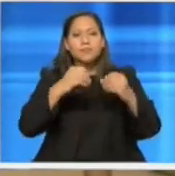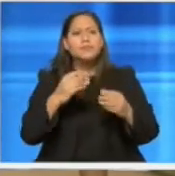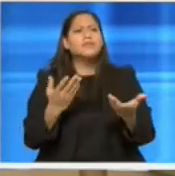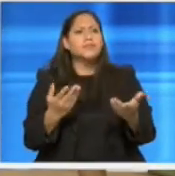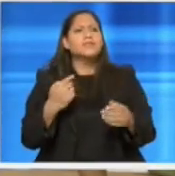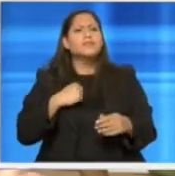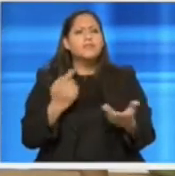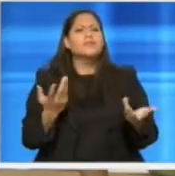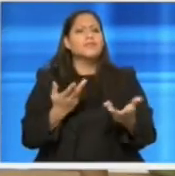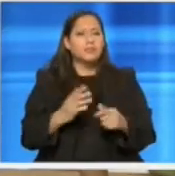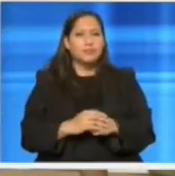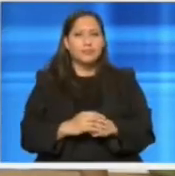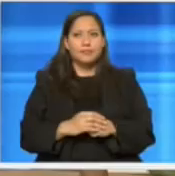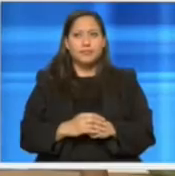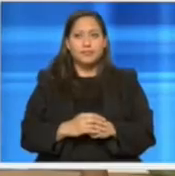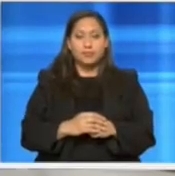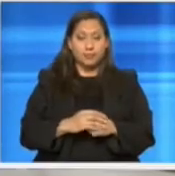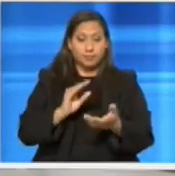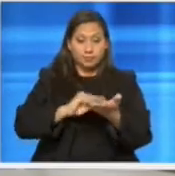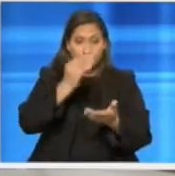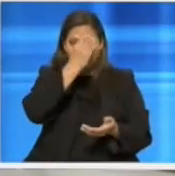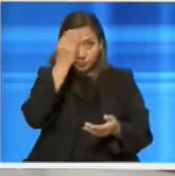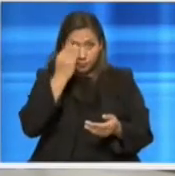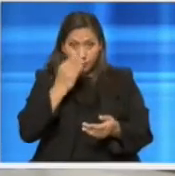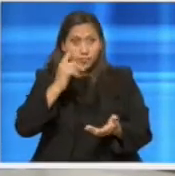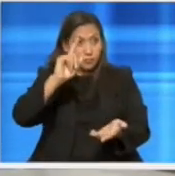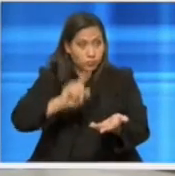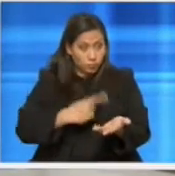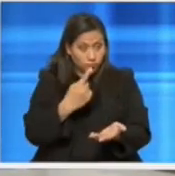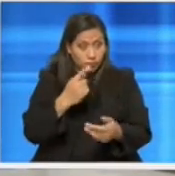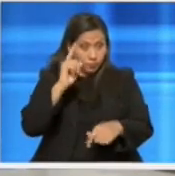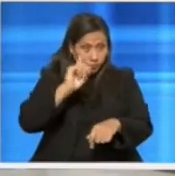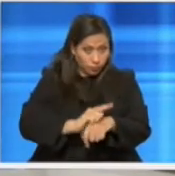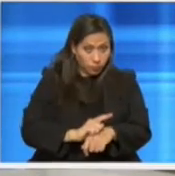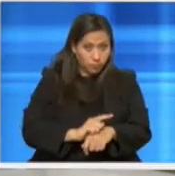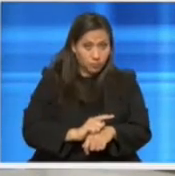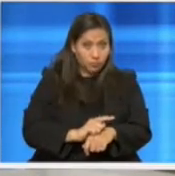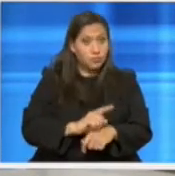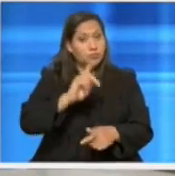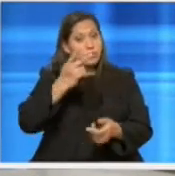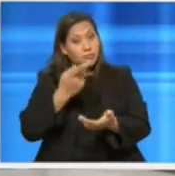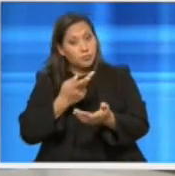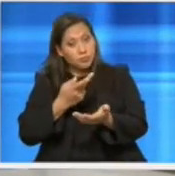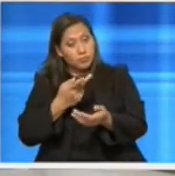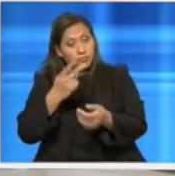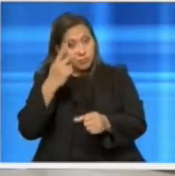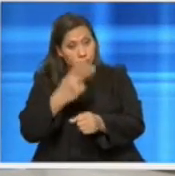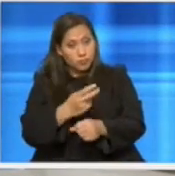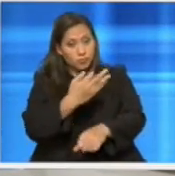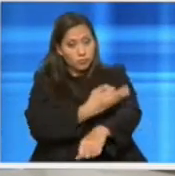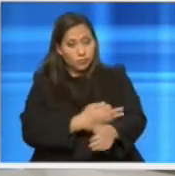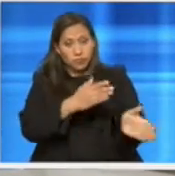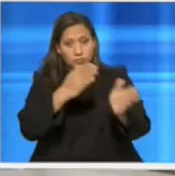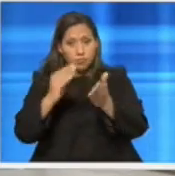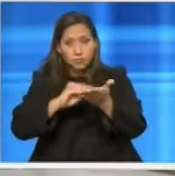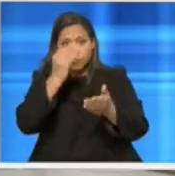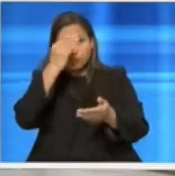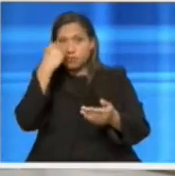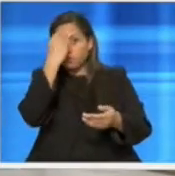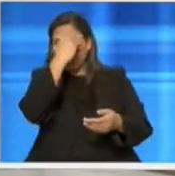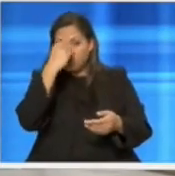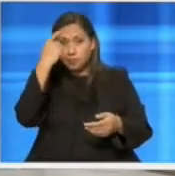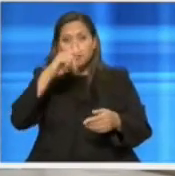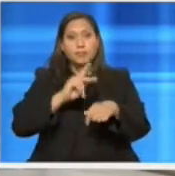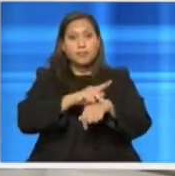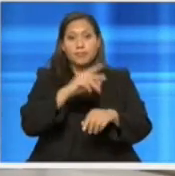es lo que deberíamos de hacer? Retirar el maquillaje por lo menos una vez al día, volverlo a aplicar, y esto es precisamente para no dañar nuestra piel, ¿no? Exacto, puedes